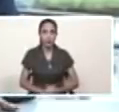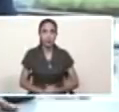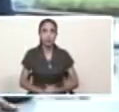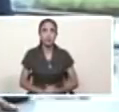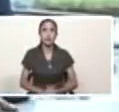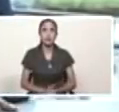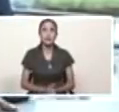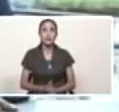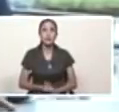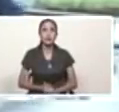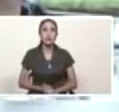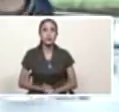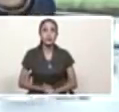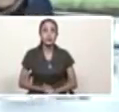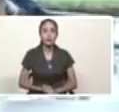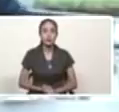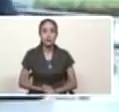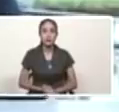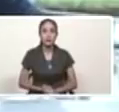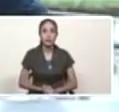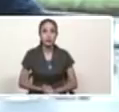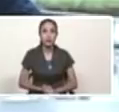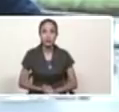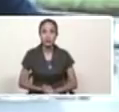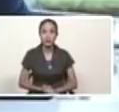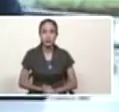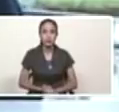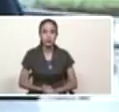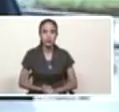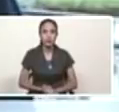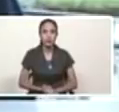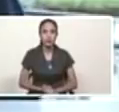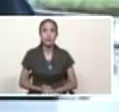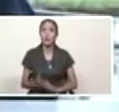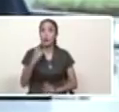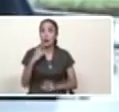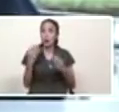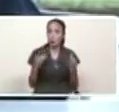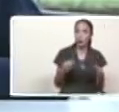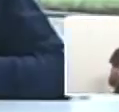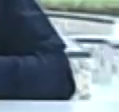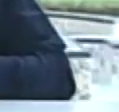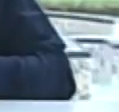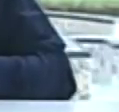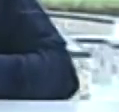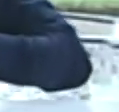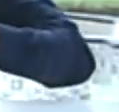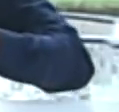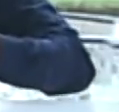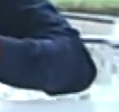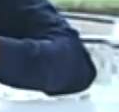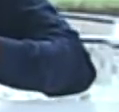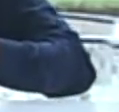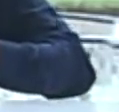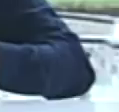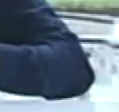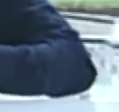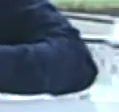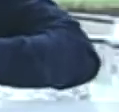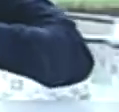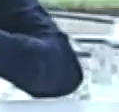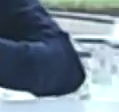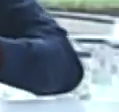es anormal no es normal es anormal la conducta de un